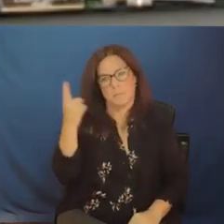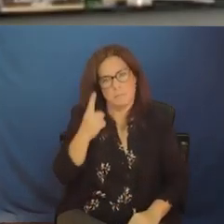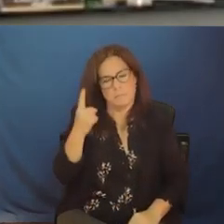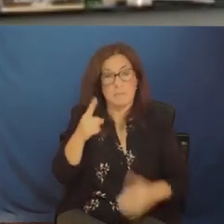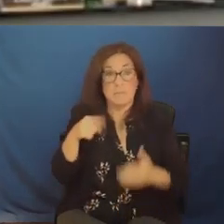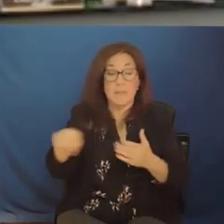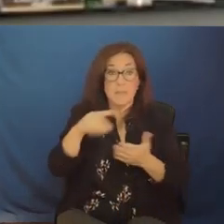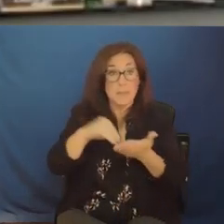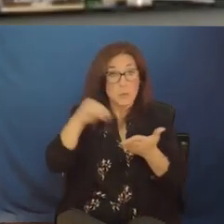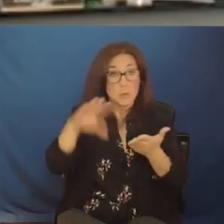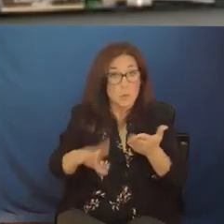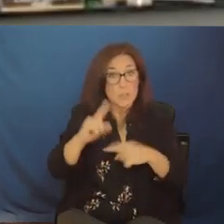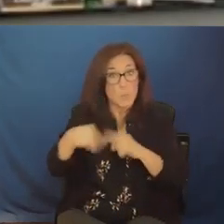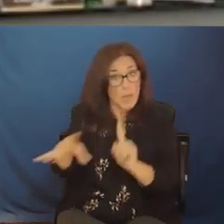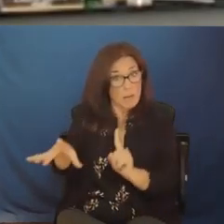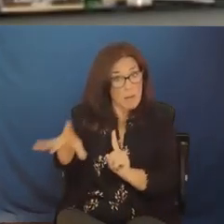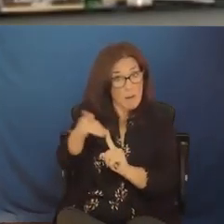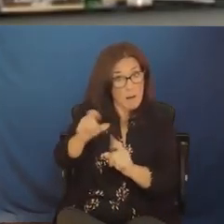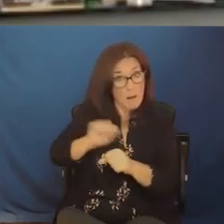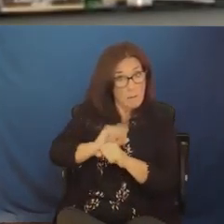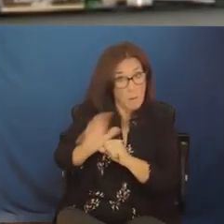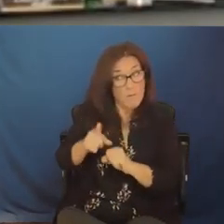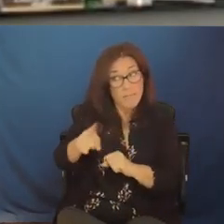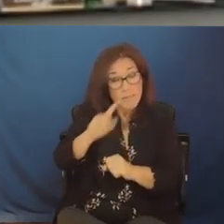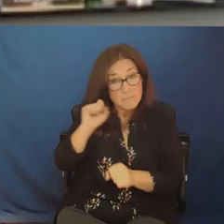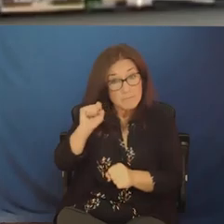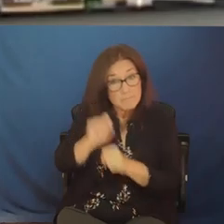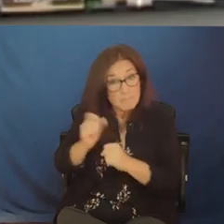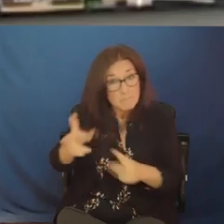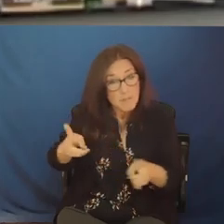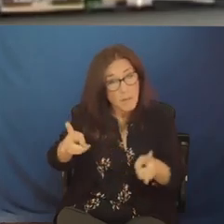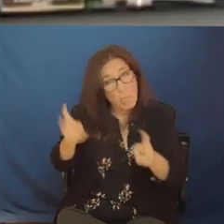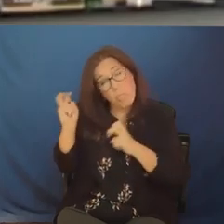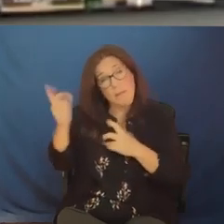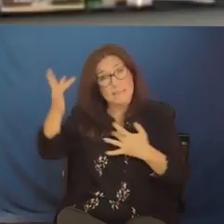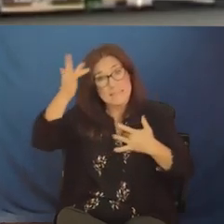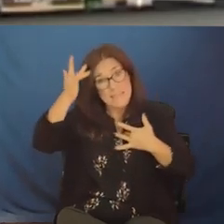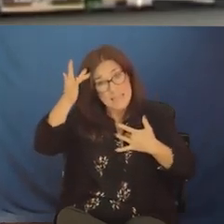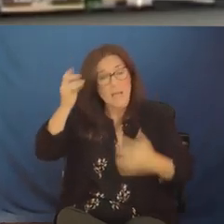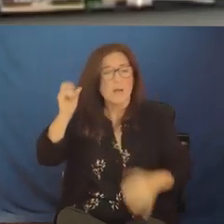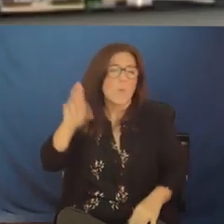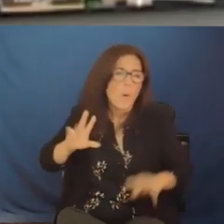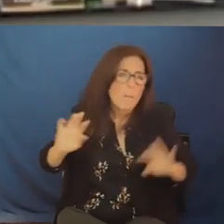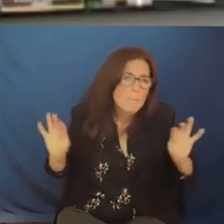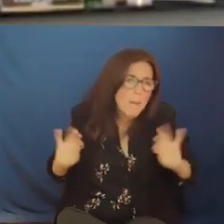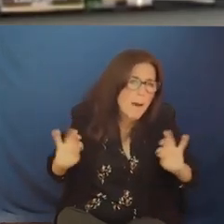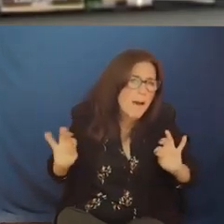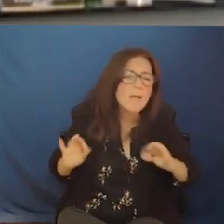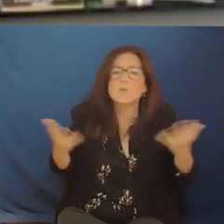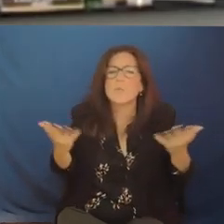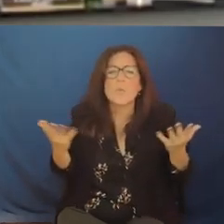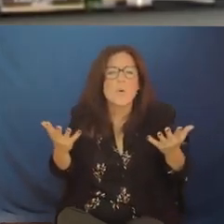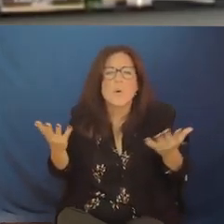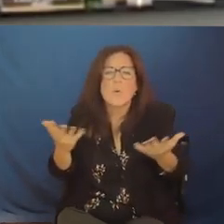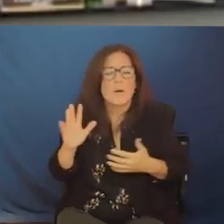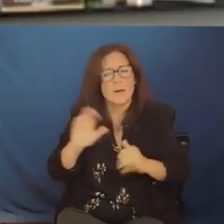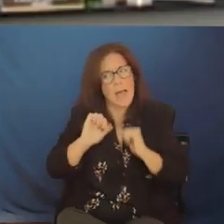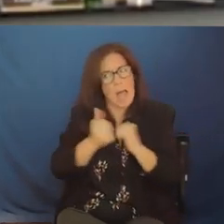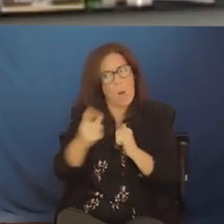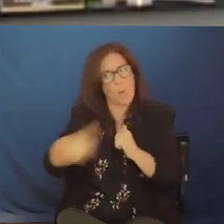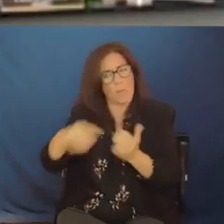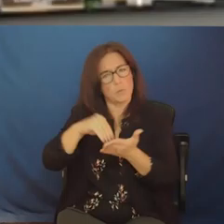se están enfermando mucho y no sé si puedes darnos un resumen sobre el estado